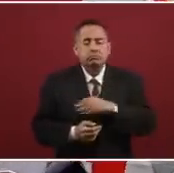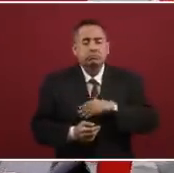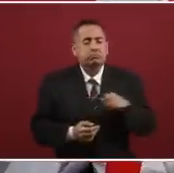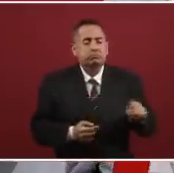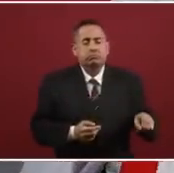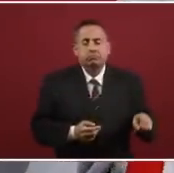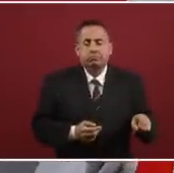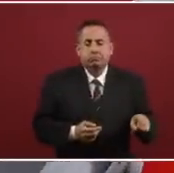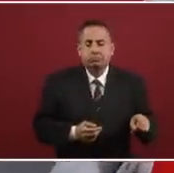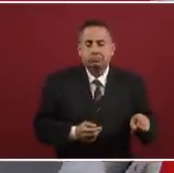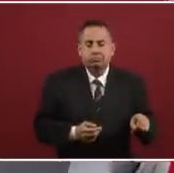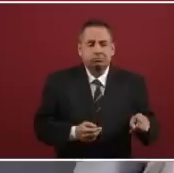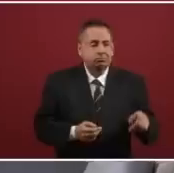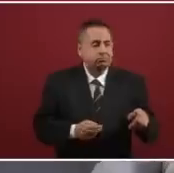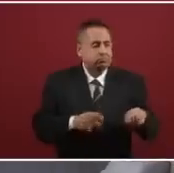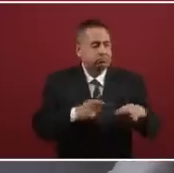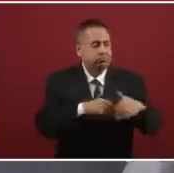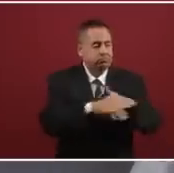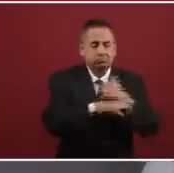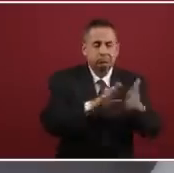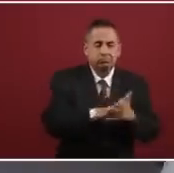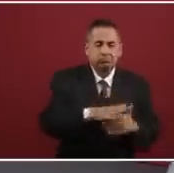no les han hecho justicia,